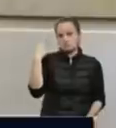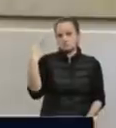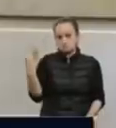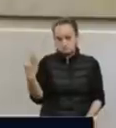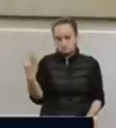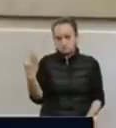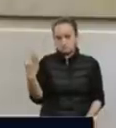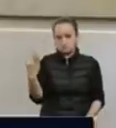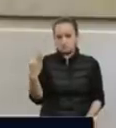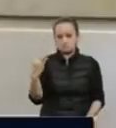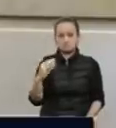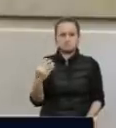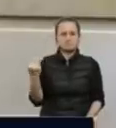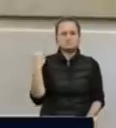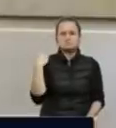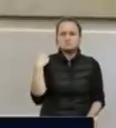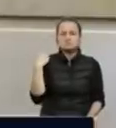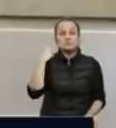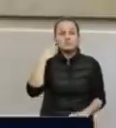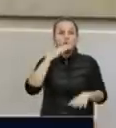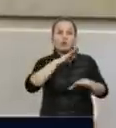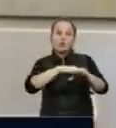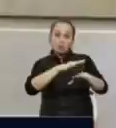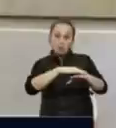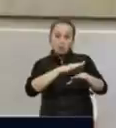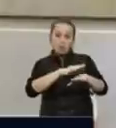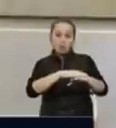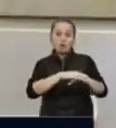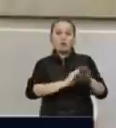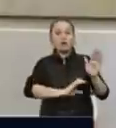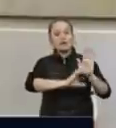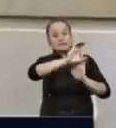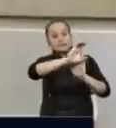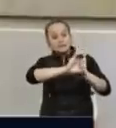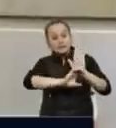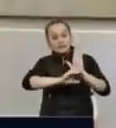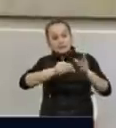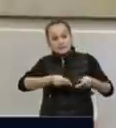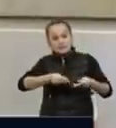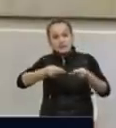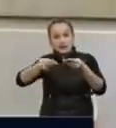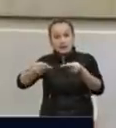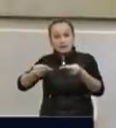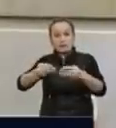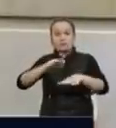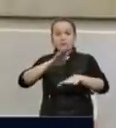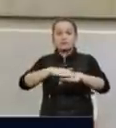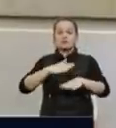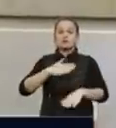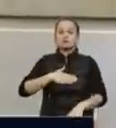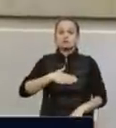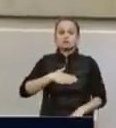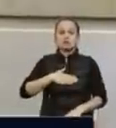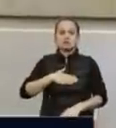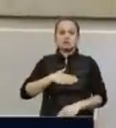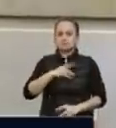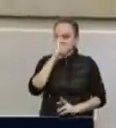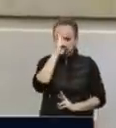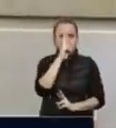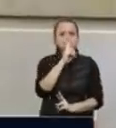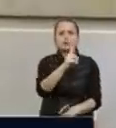Cuando alguien me comentó que estaban dejando constancias porque yo era un